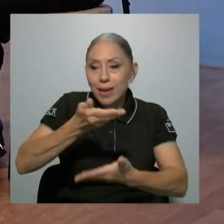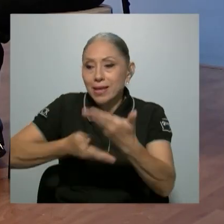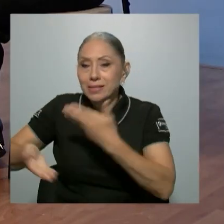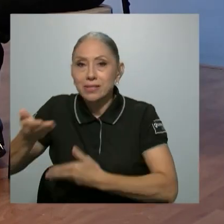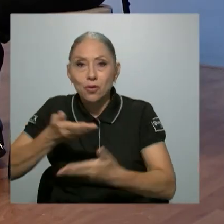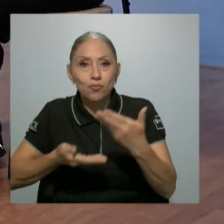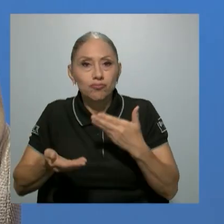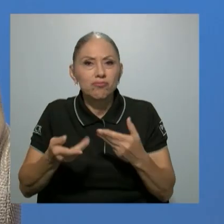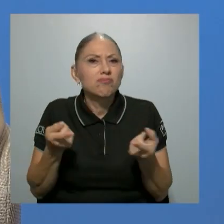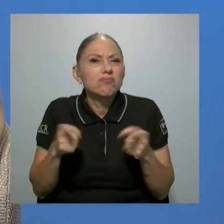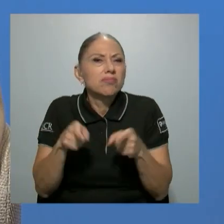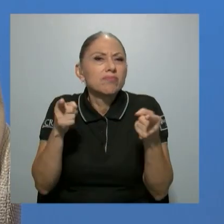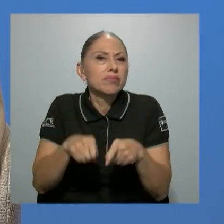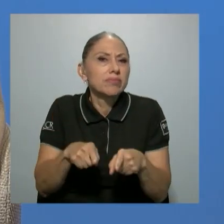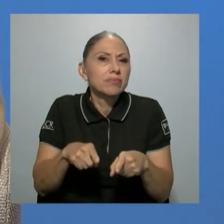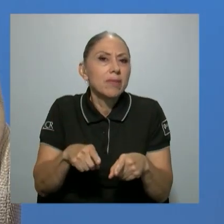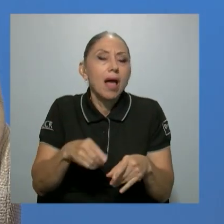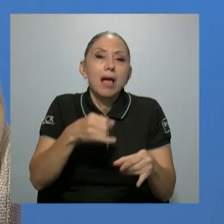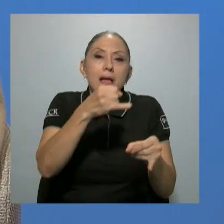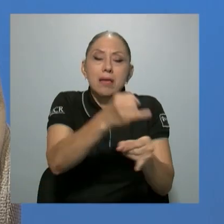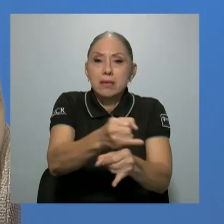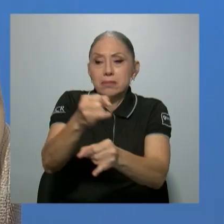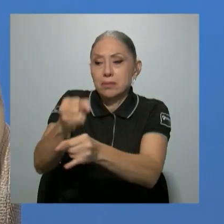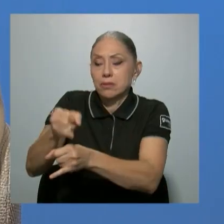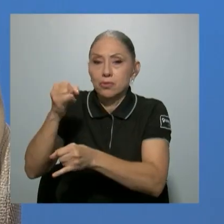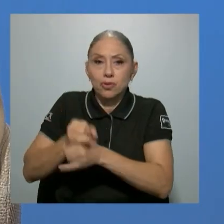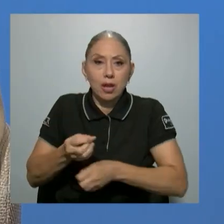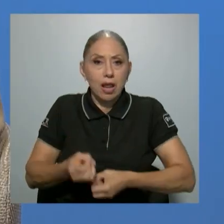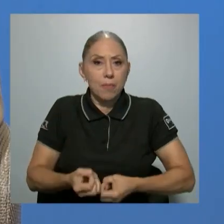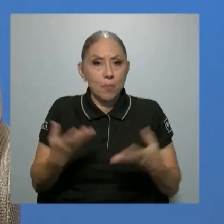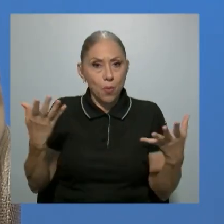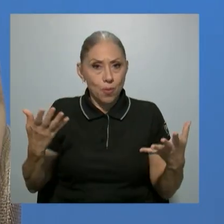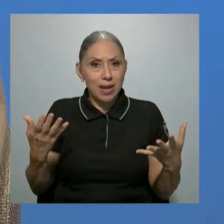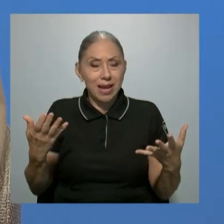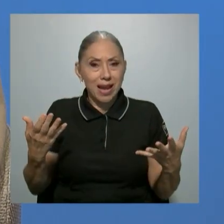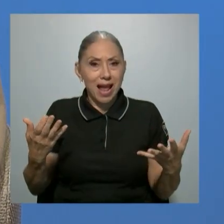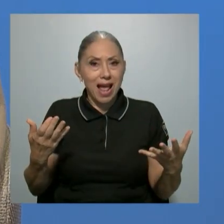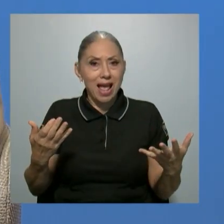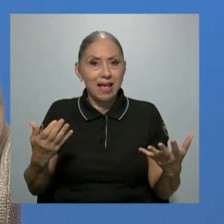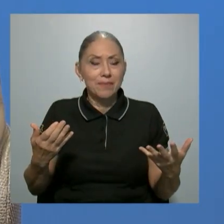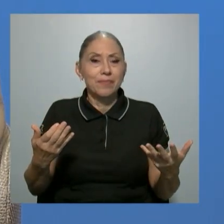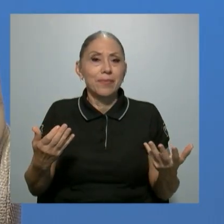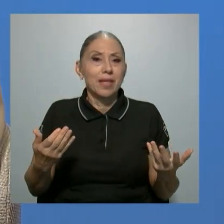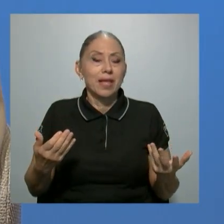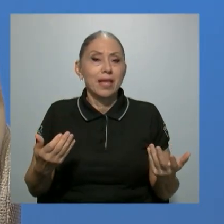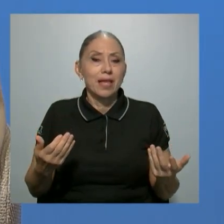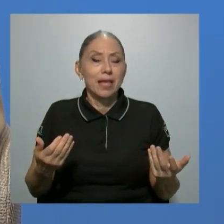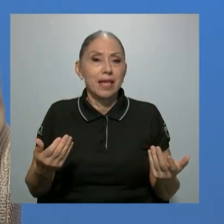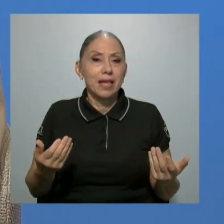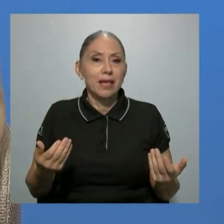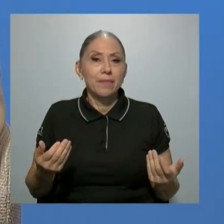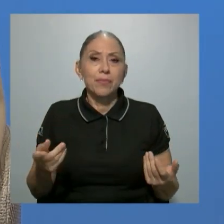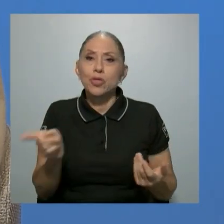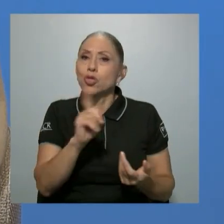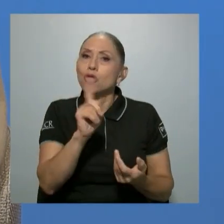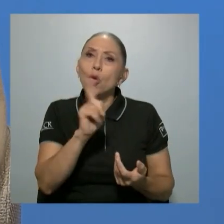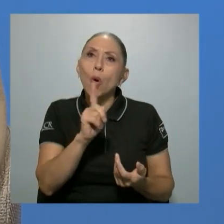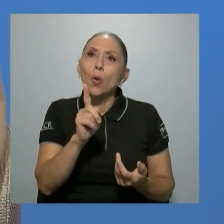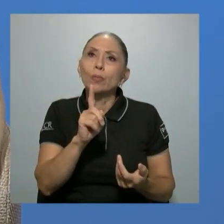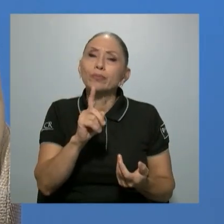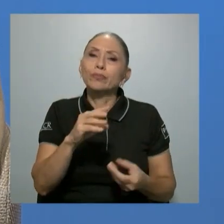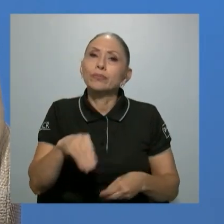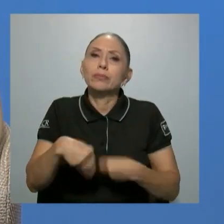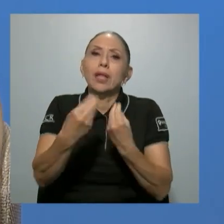cada vez la institucionalidad pública haga menos entregas de bienestar a